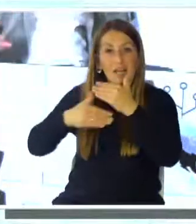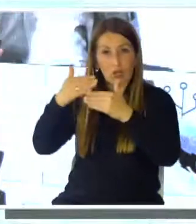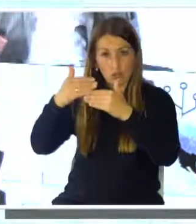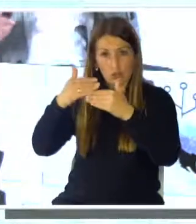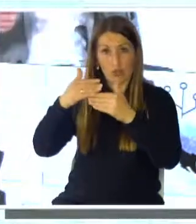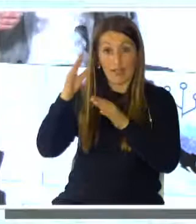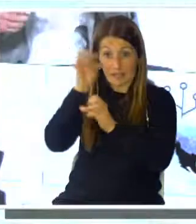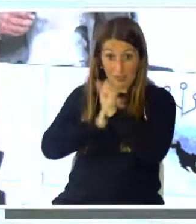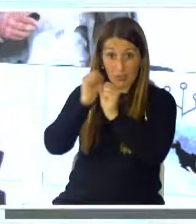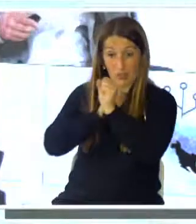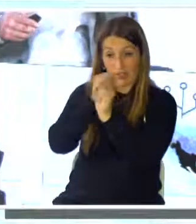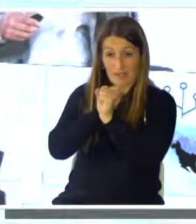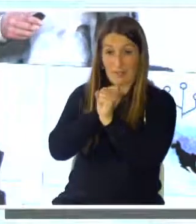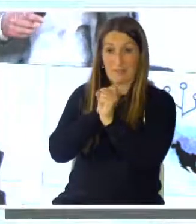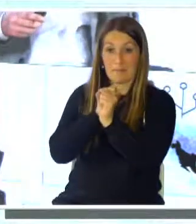tecnología